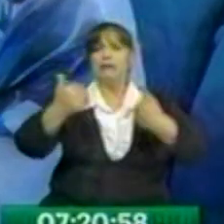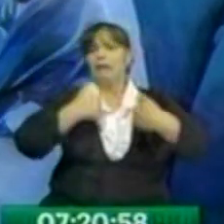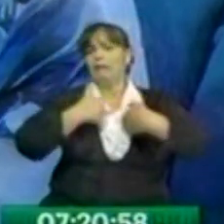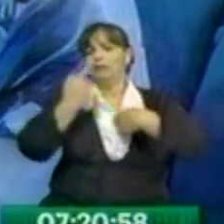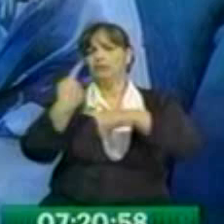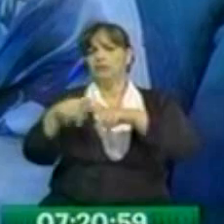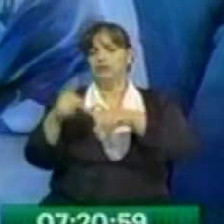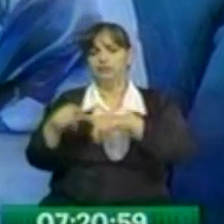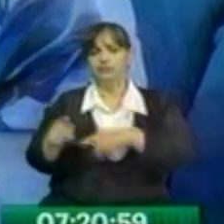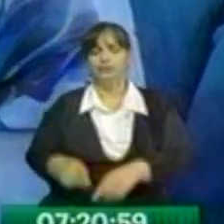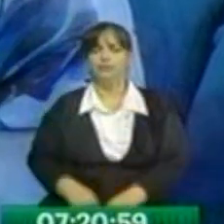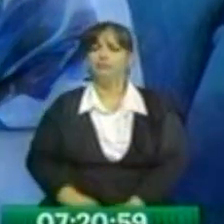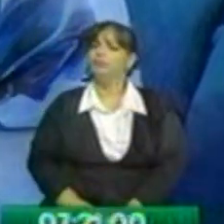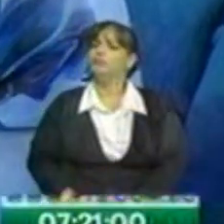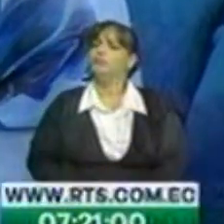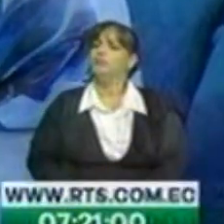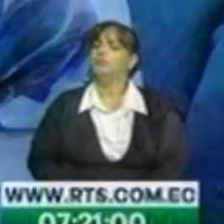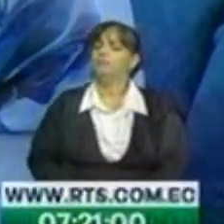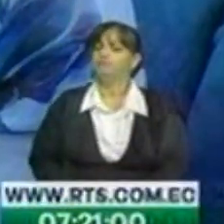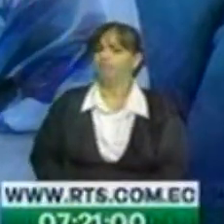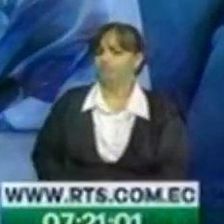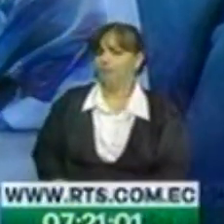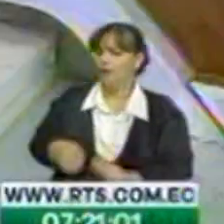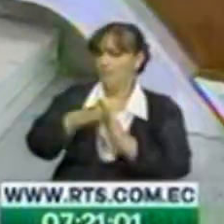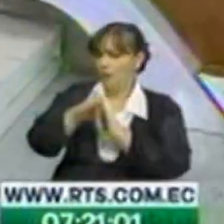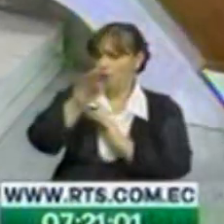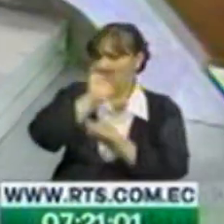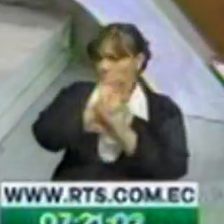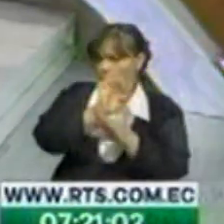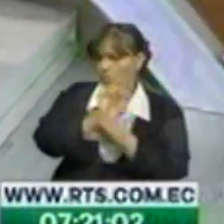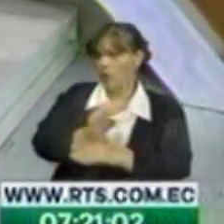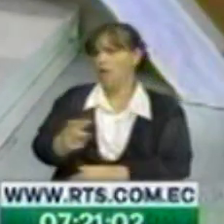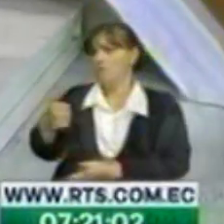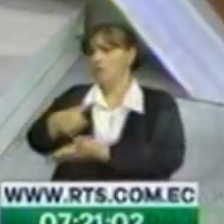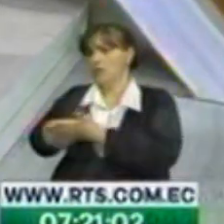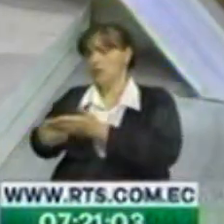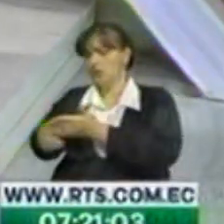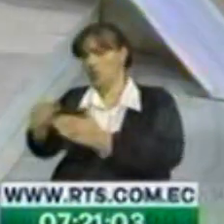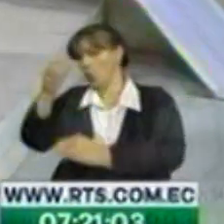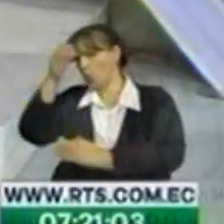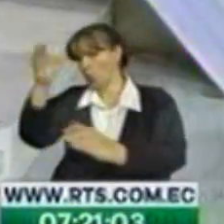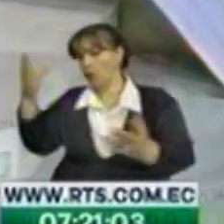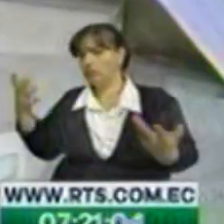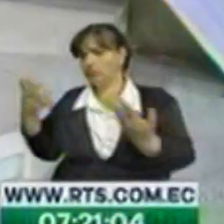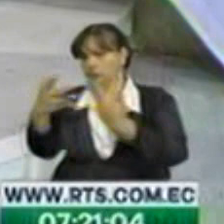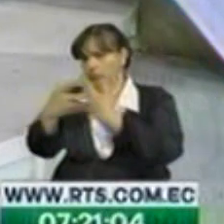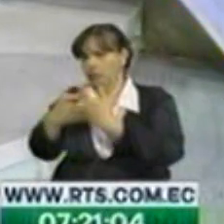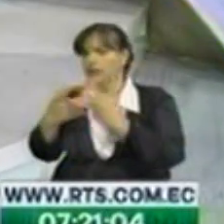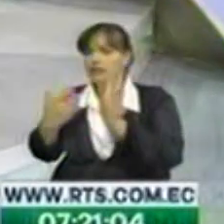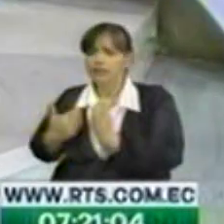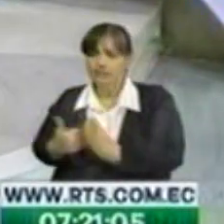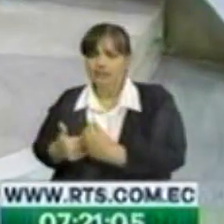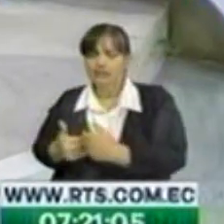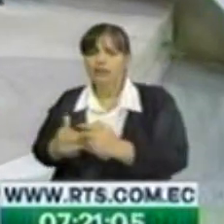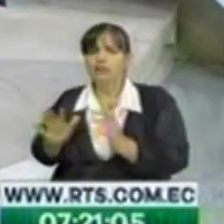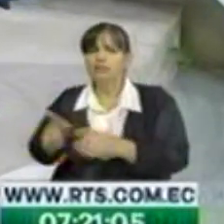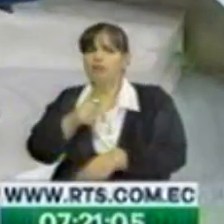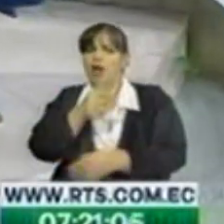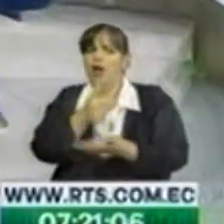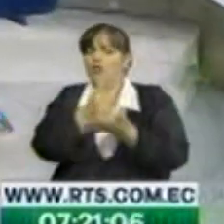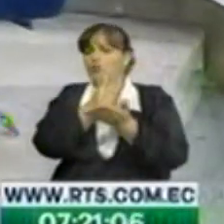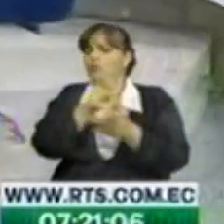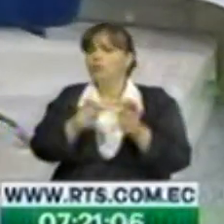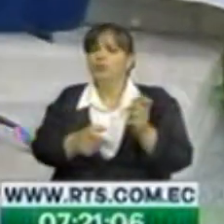con el Ministerio de Cultura para precisamente promover el arte? Más allá de la partida, lo importante, porque hay una línea de